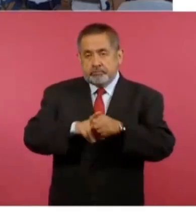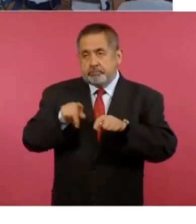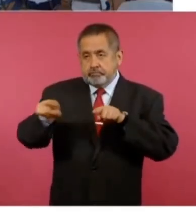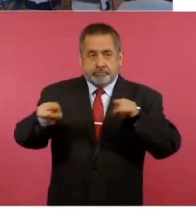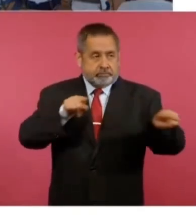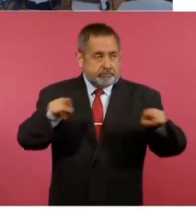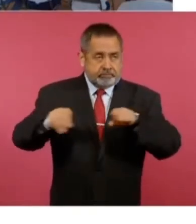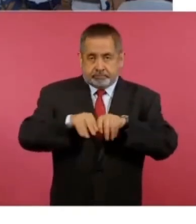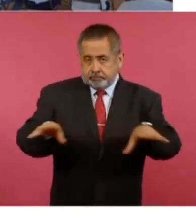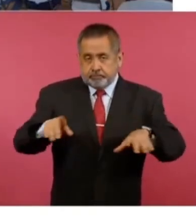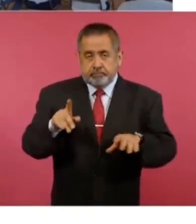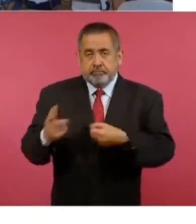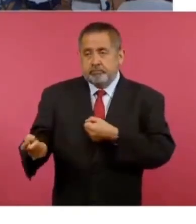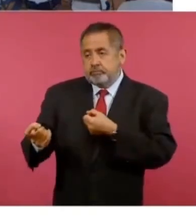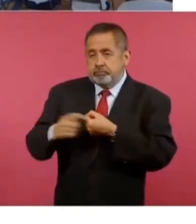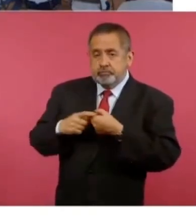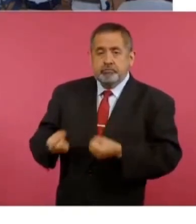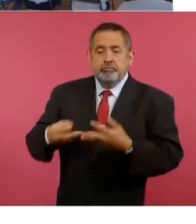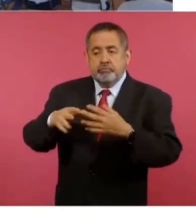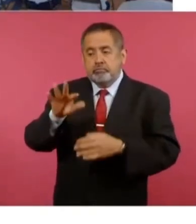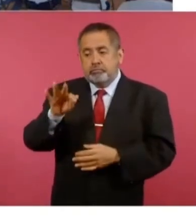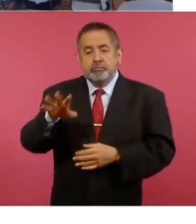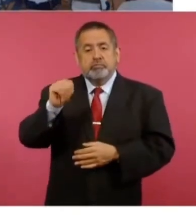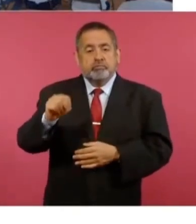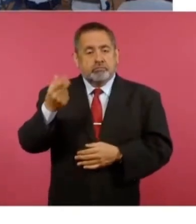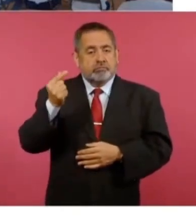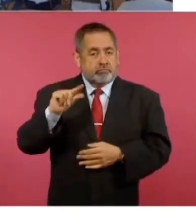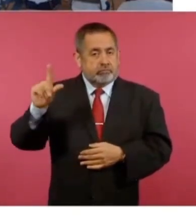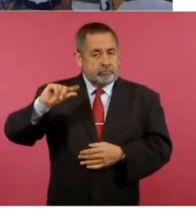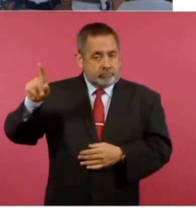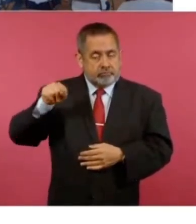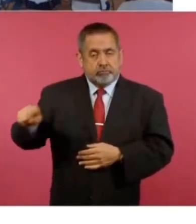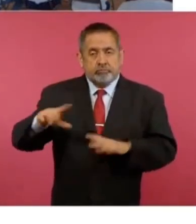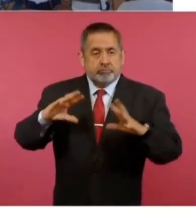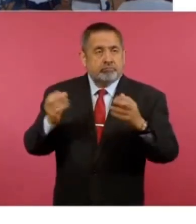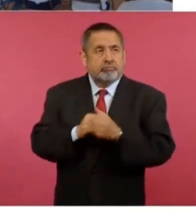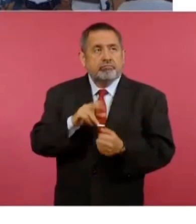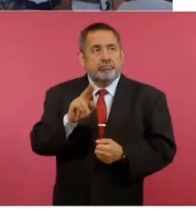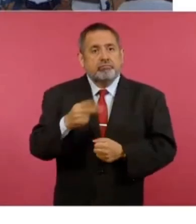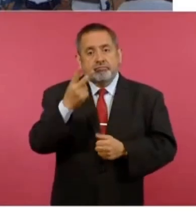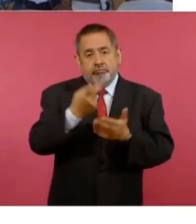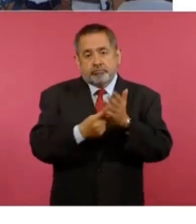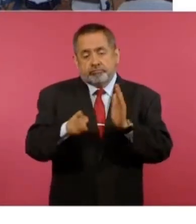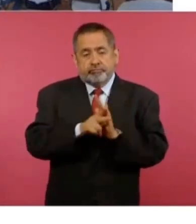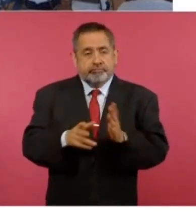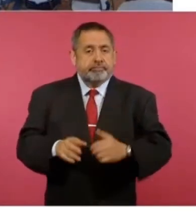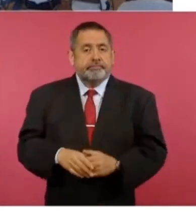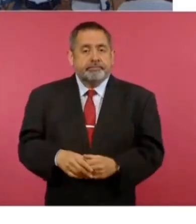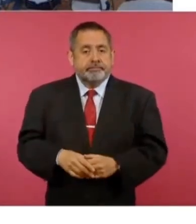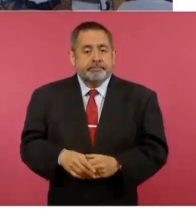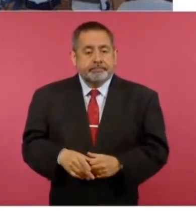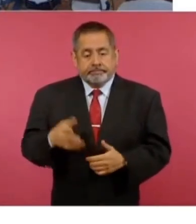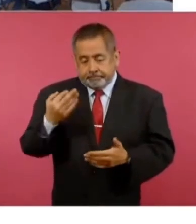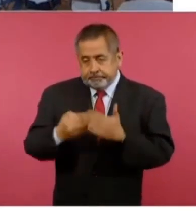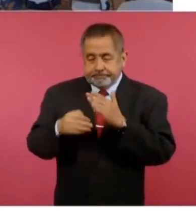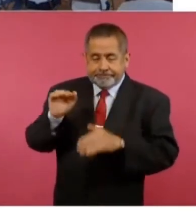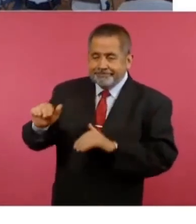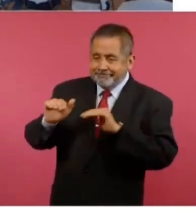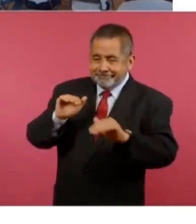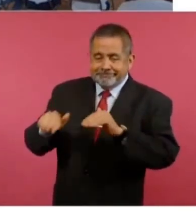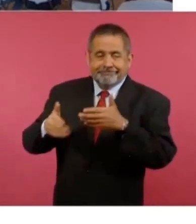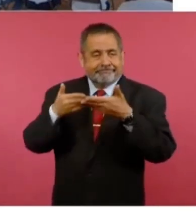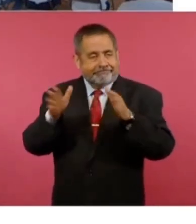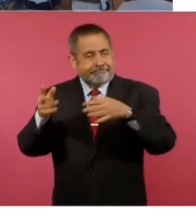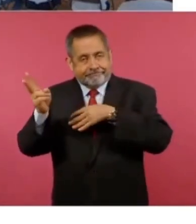Campeche, y se han inscrito 49 especialistas de las 82 plazas ofertadas. Ahí, insistimos, sigue abierta